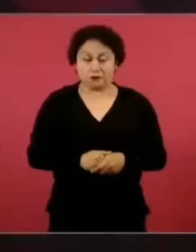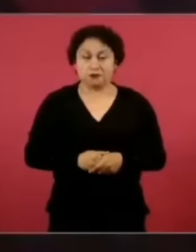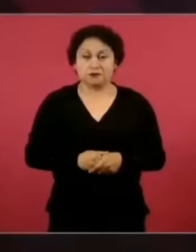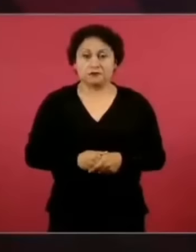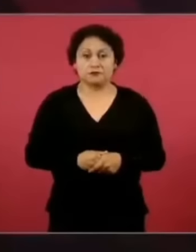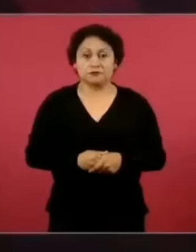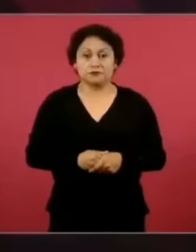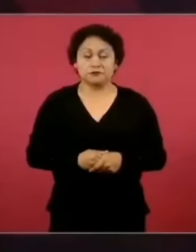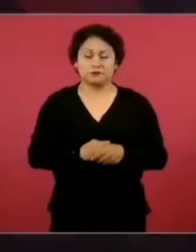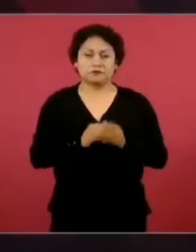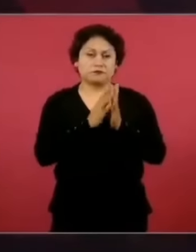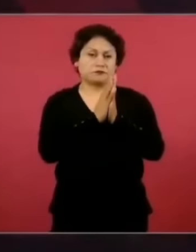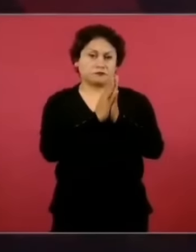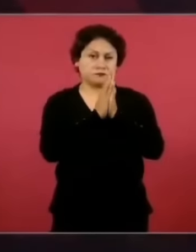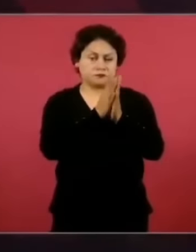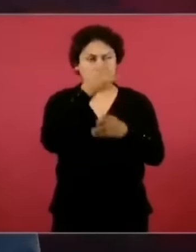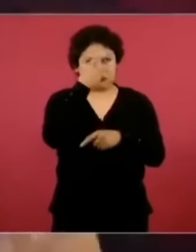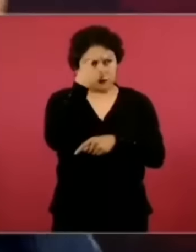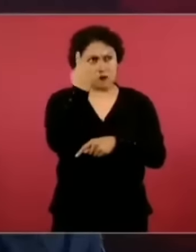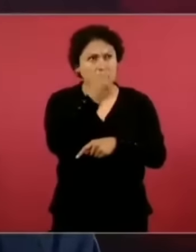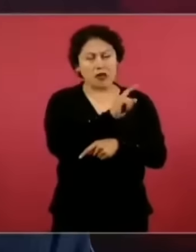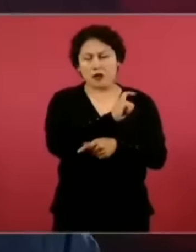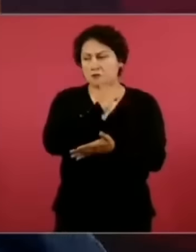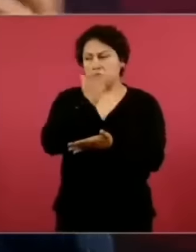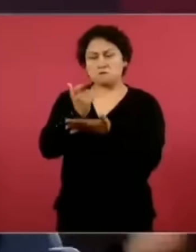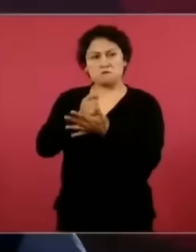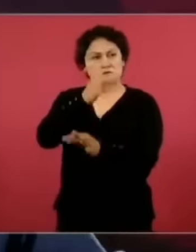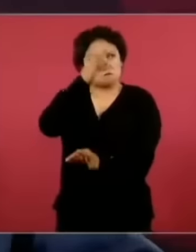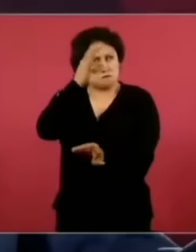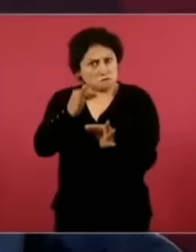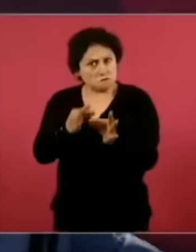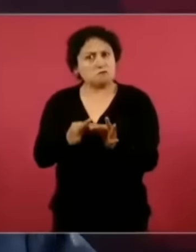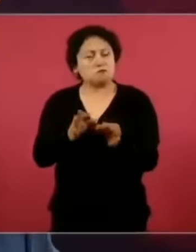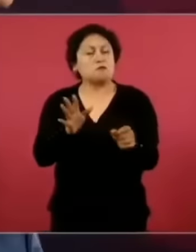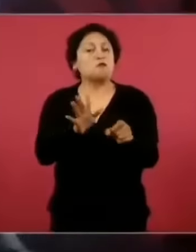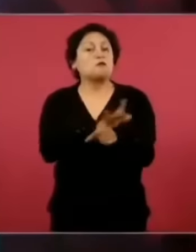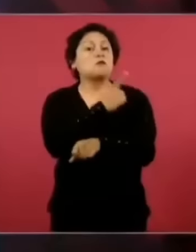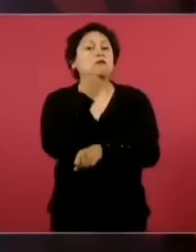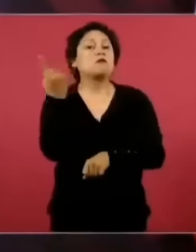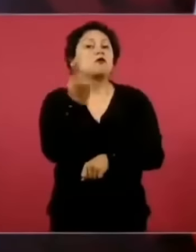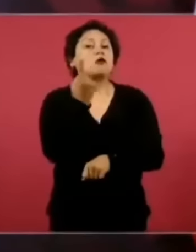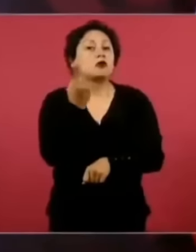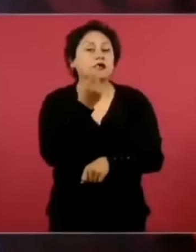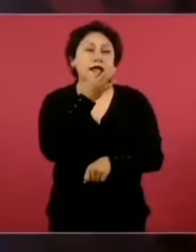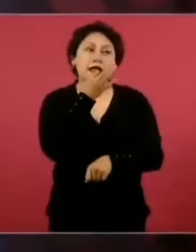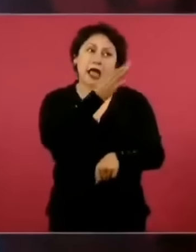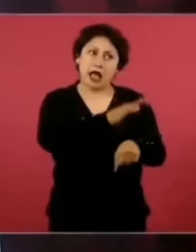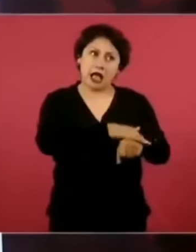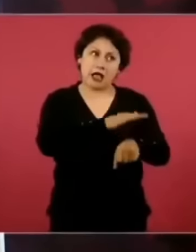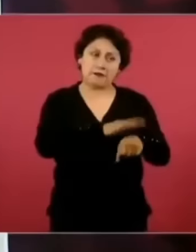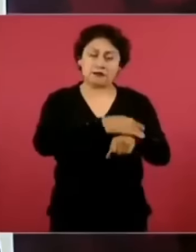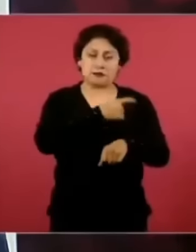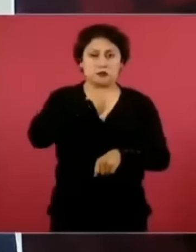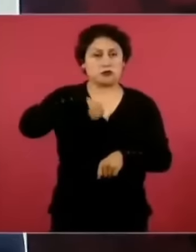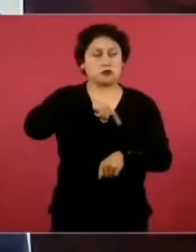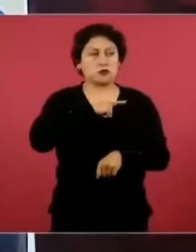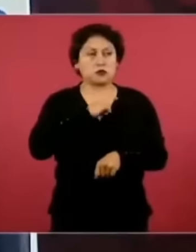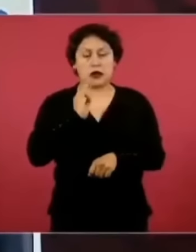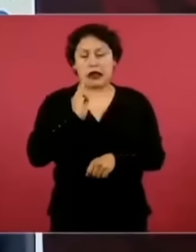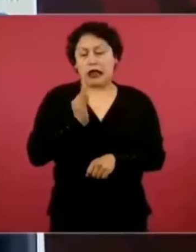y que se pusieran al corriente, porque no íbamos nosotros a denunciarlos.